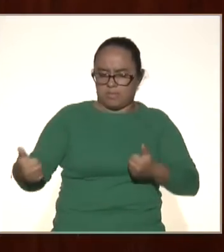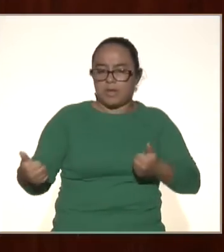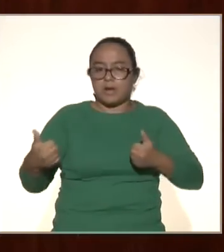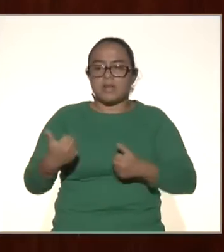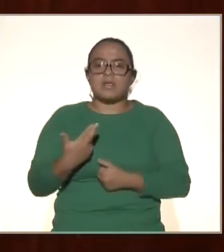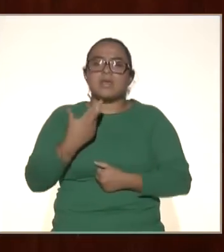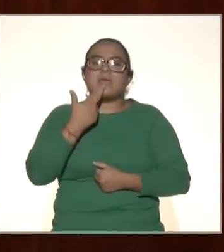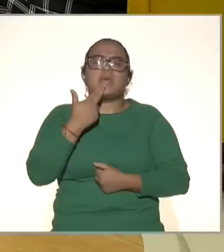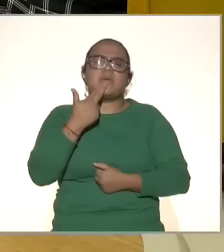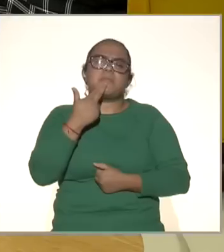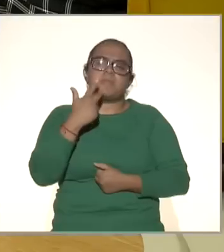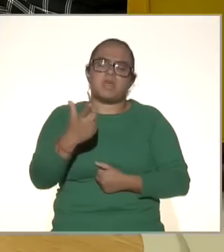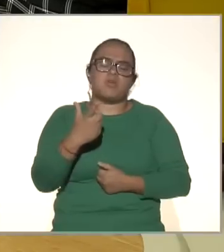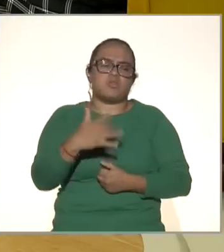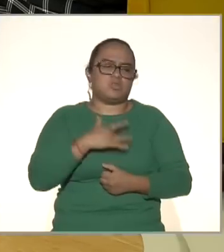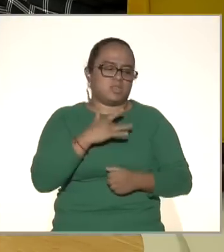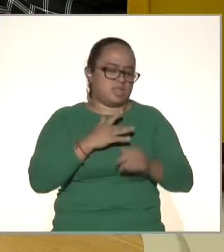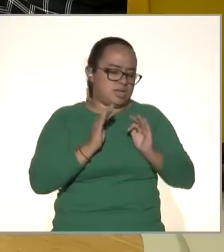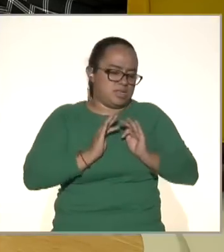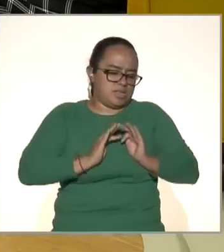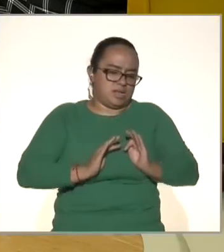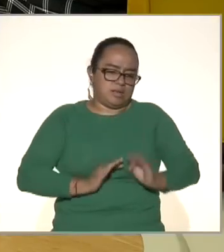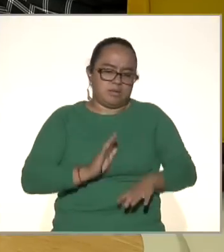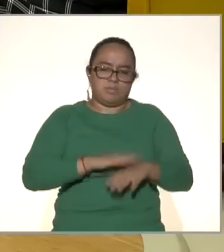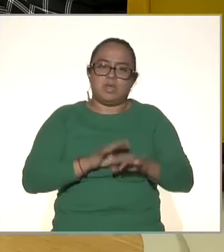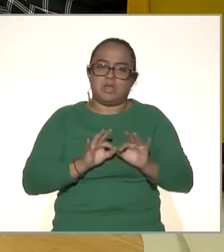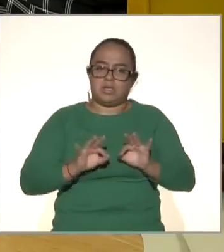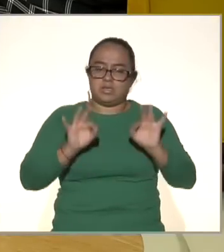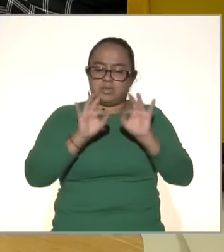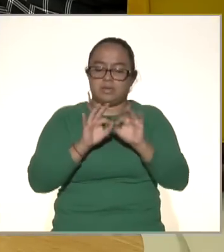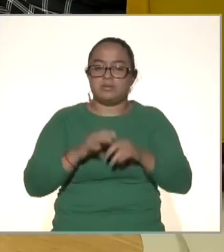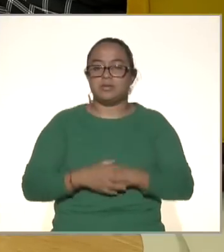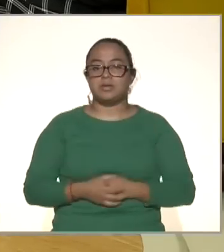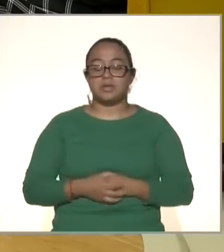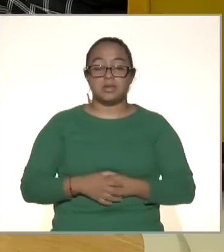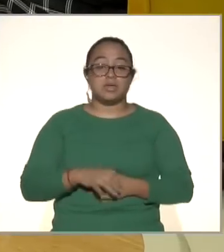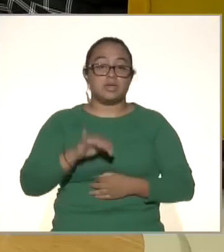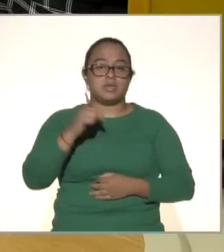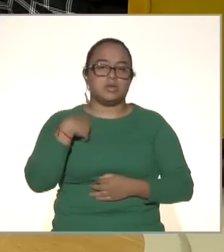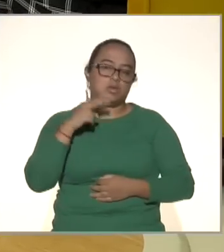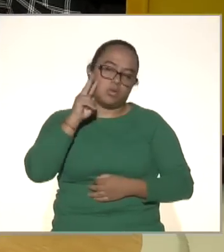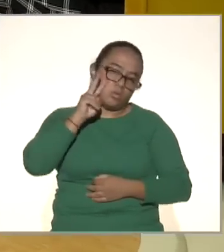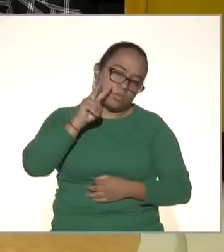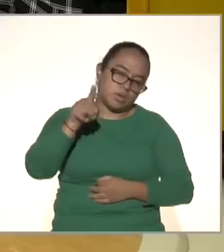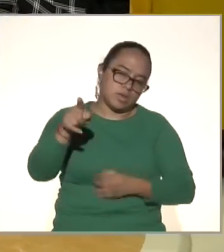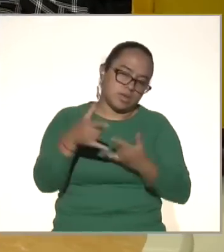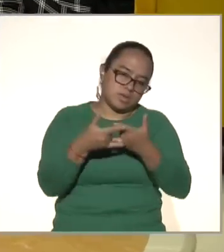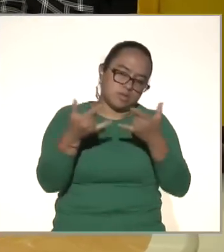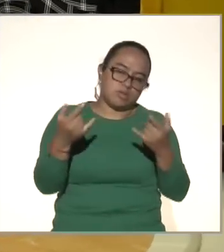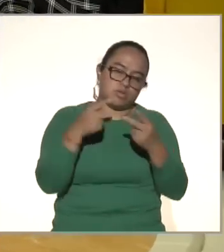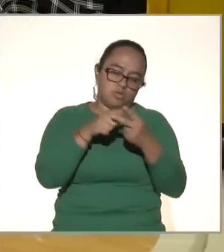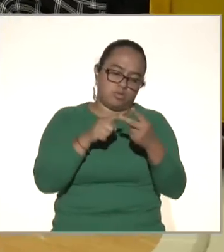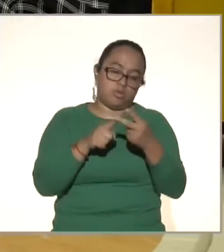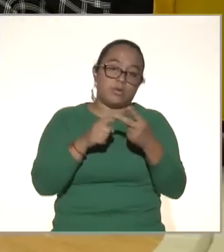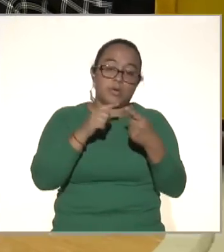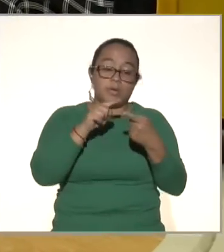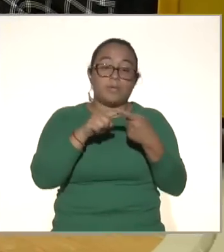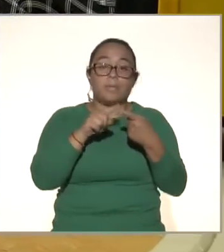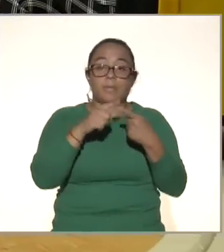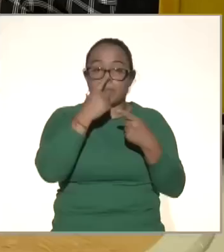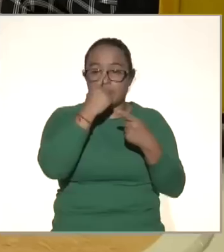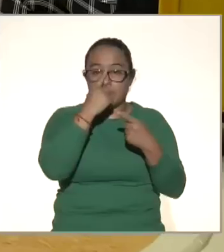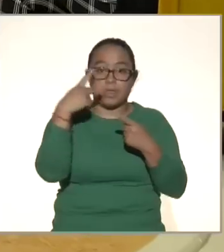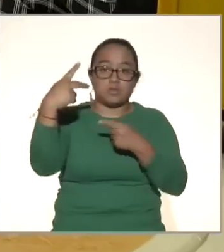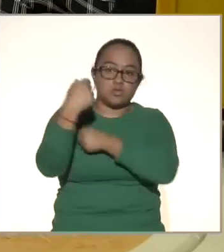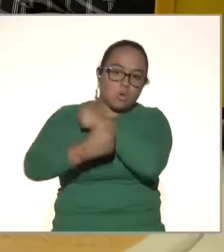mejor pasarla así. Sí. Blanca. Sí, yo veo como dos cosas en el testimonio. Uno fue todos los